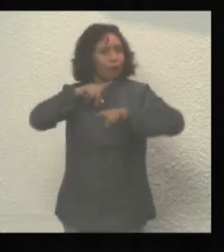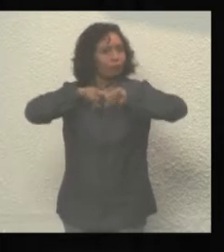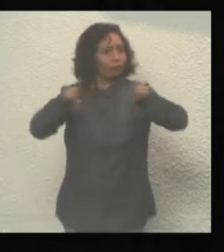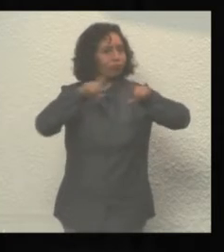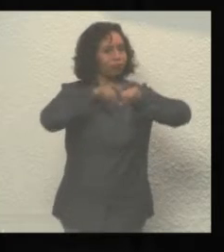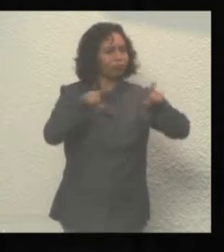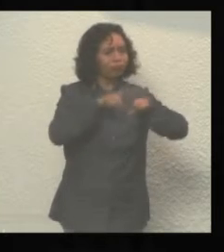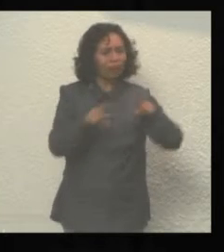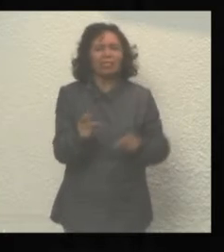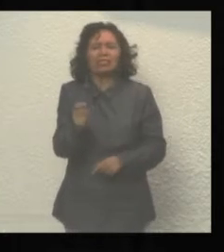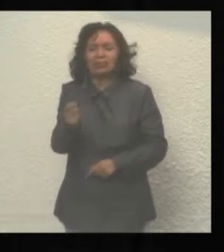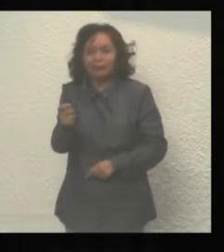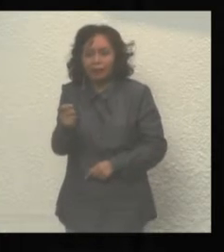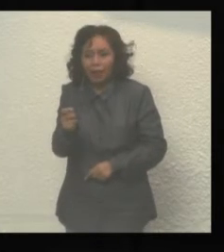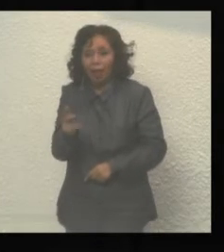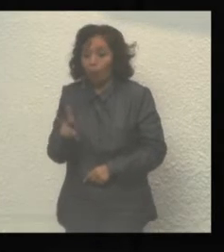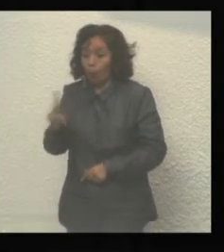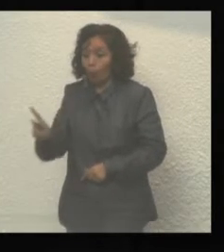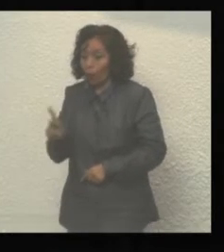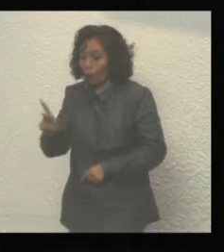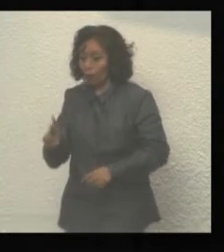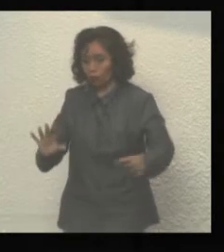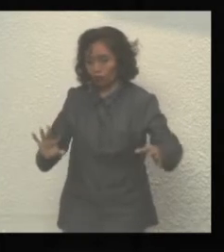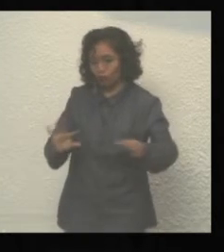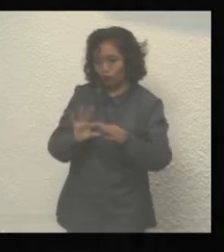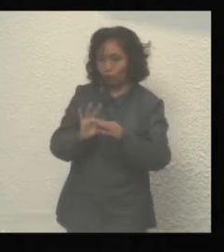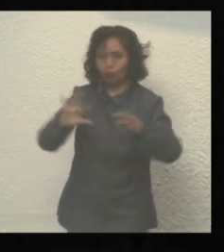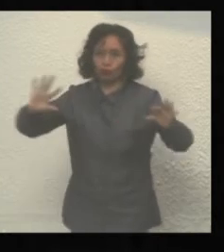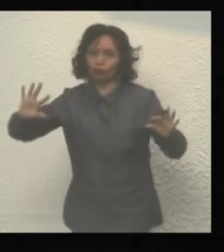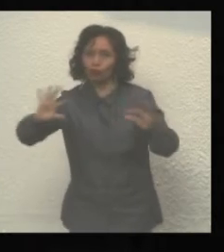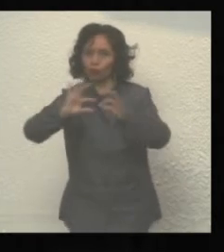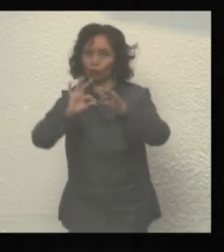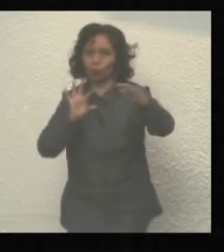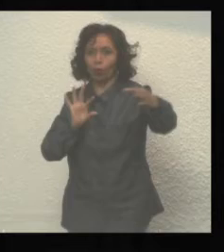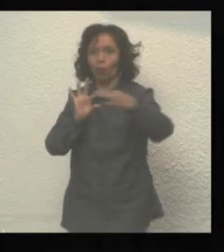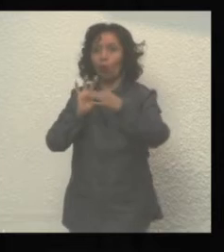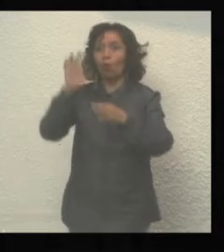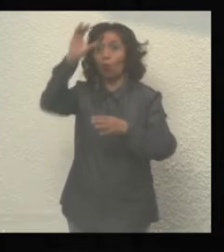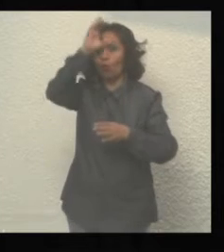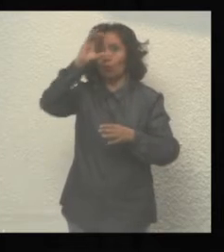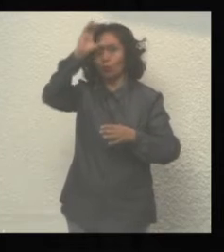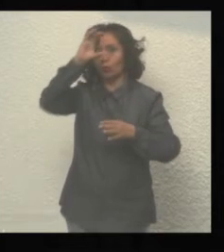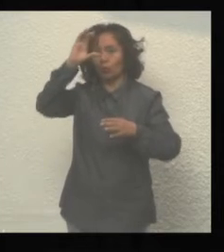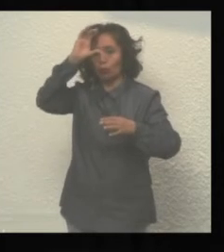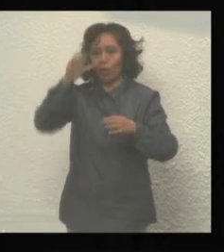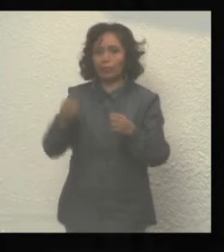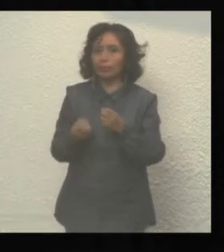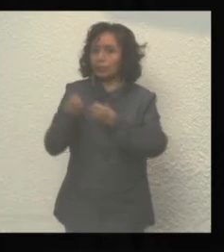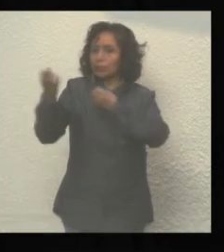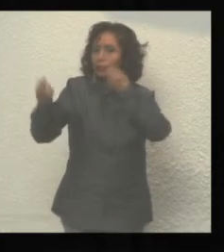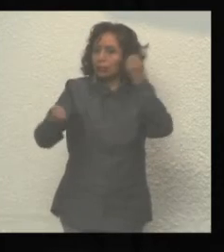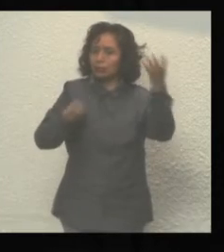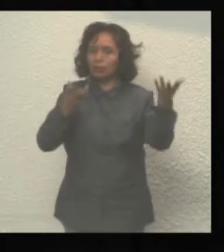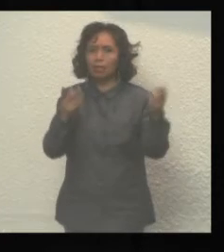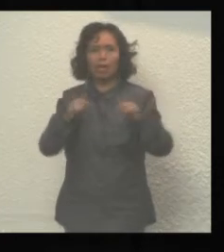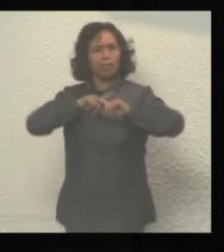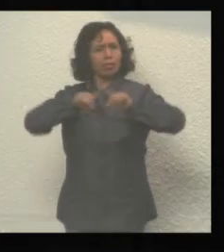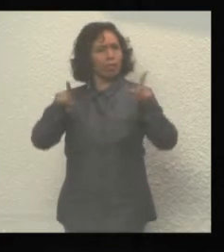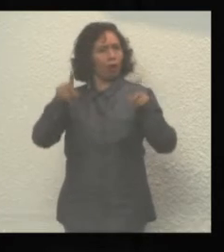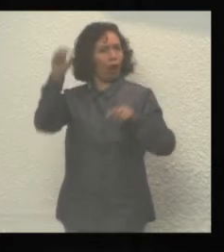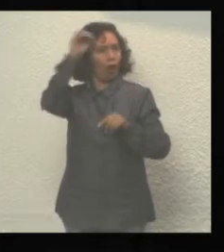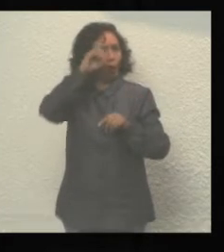por distintos pueblos, distintas culturas, expresiones, con distintas visiones que